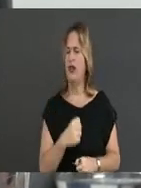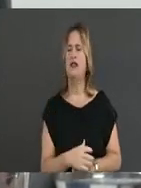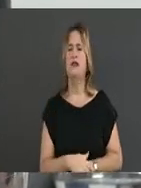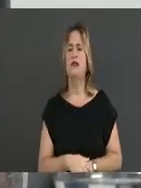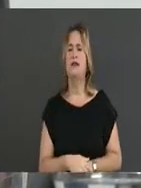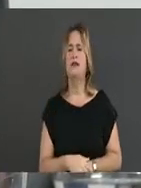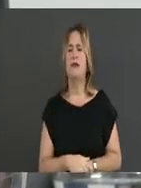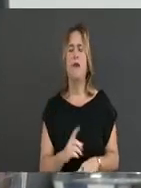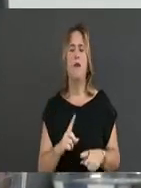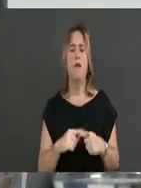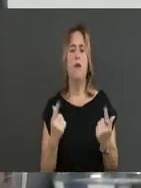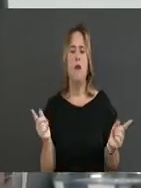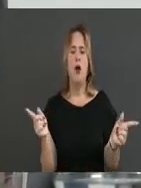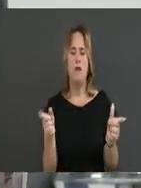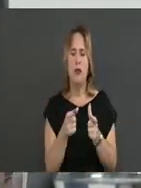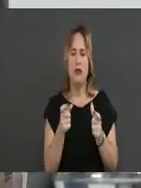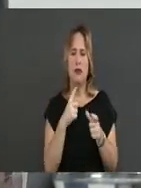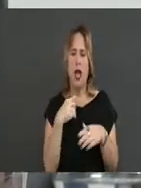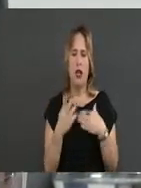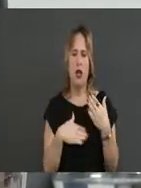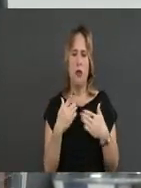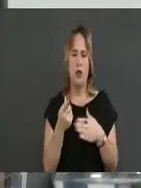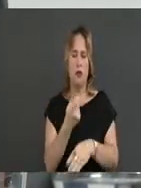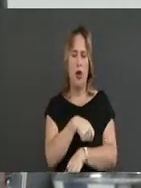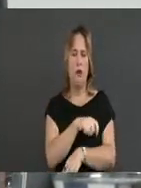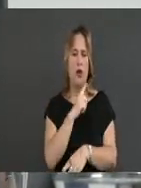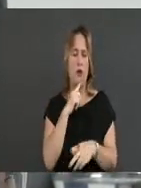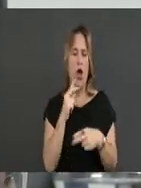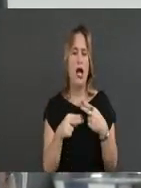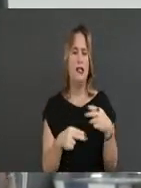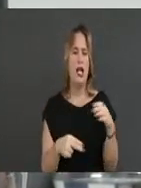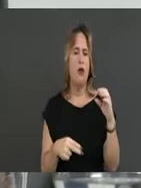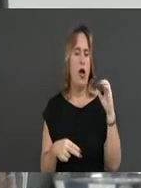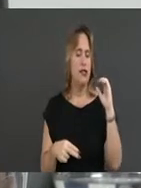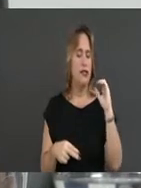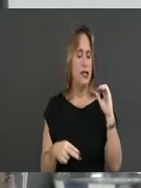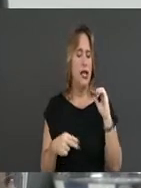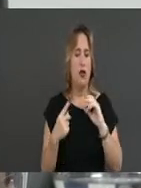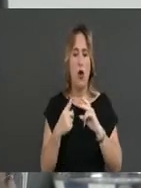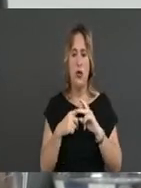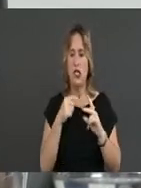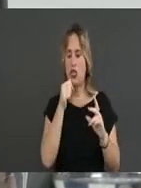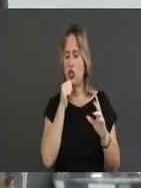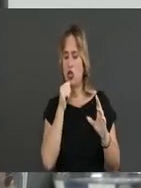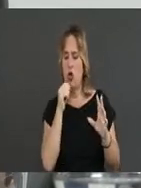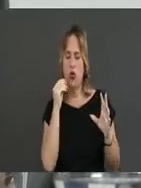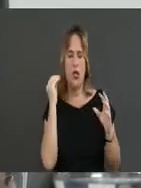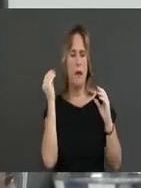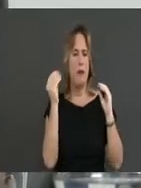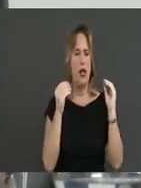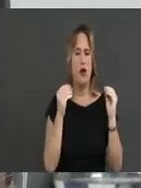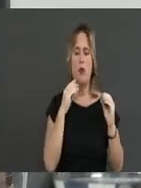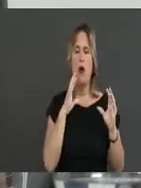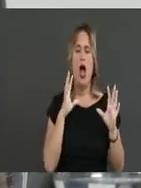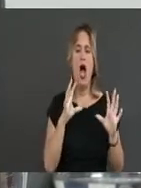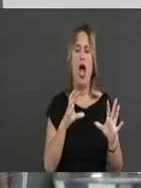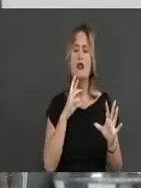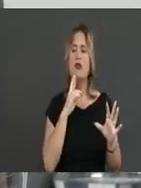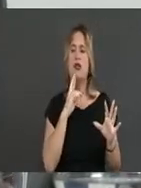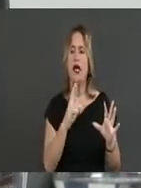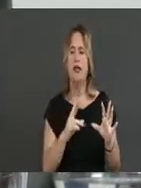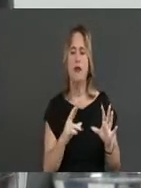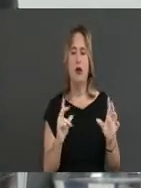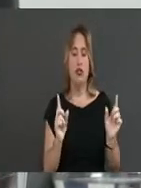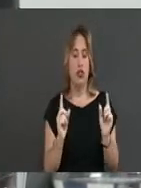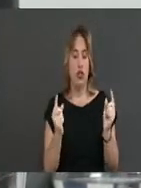fuerte por minimizar las afectaciones a la población, llevarlas a cero, y que todas estas inquietudes, preocupaciones tengan una respuesta,